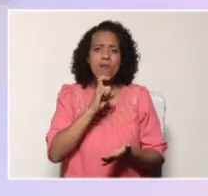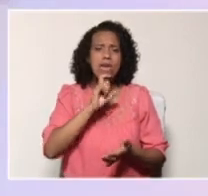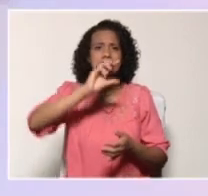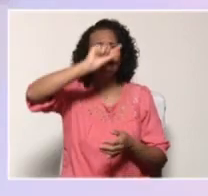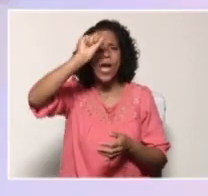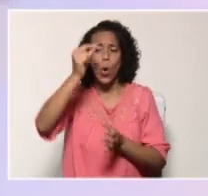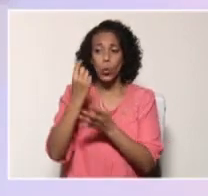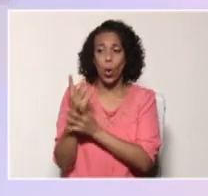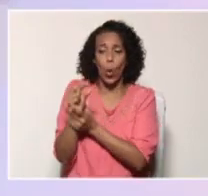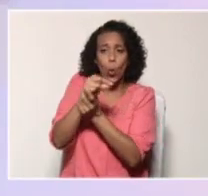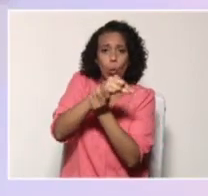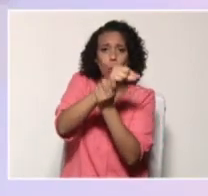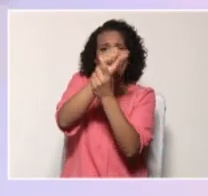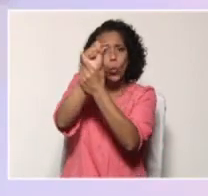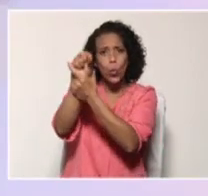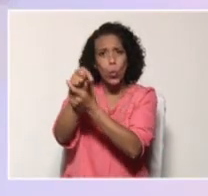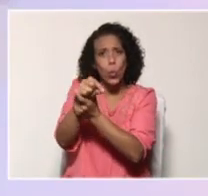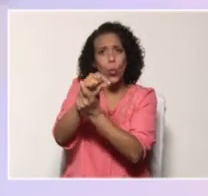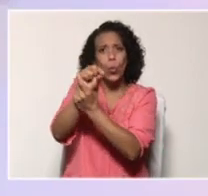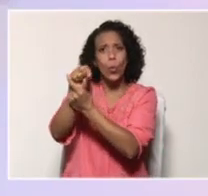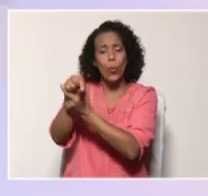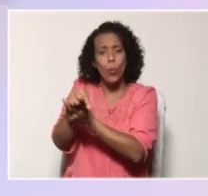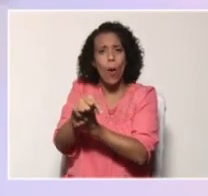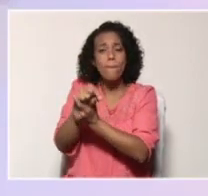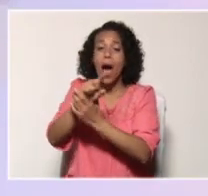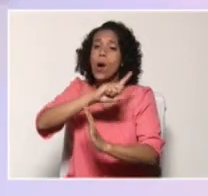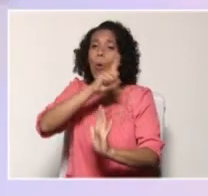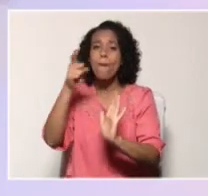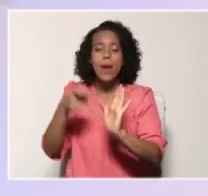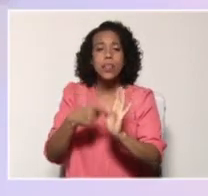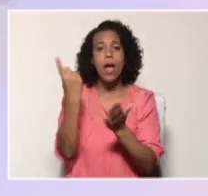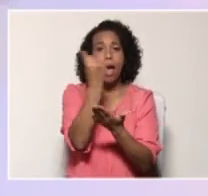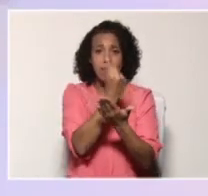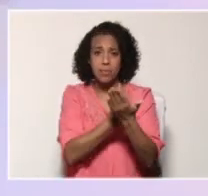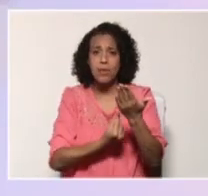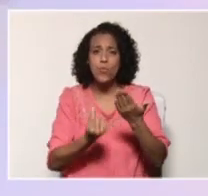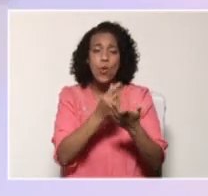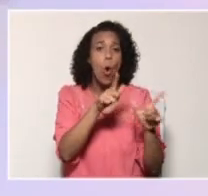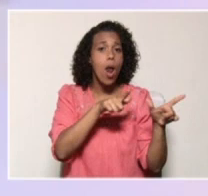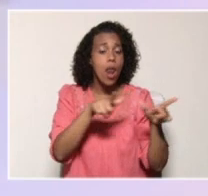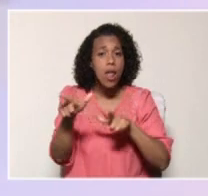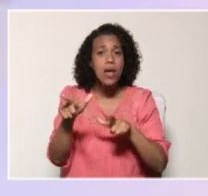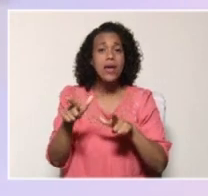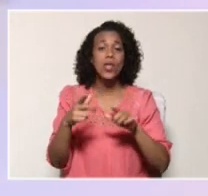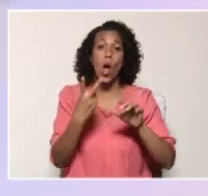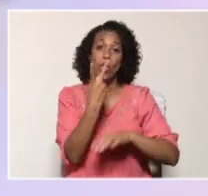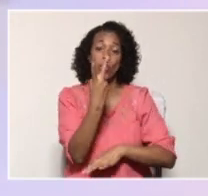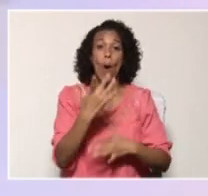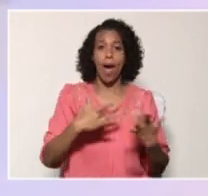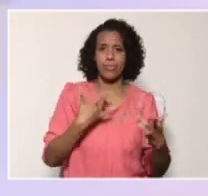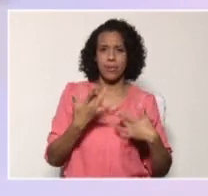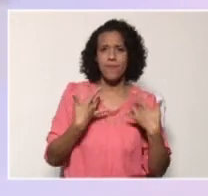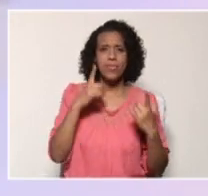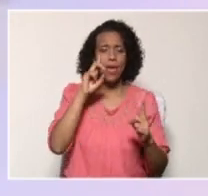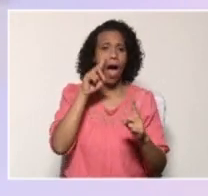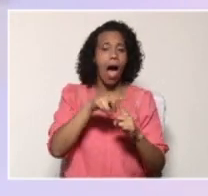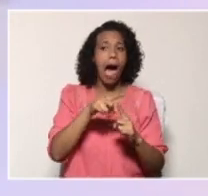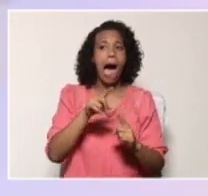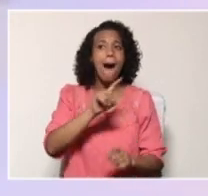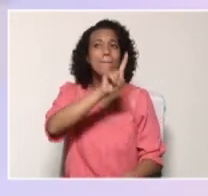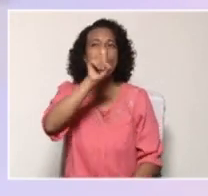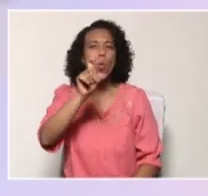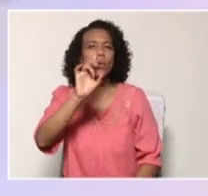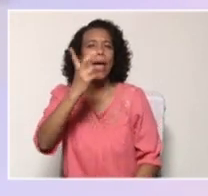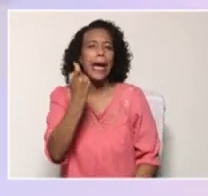agarre, pues entonces usted lo puede apoyar en ese momento para completar el dibujo y ya entonces estas serían las dos actividades que tienen que ver con los